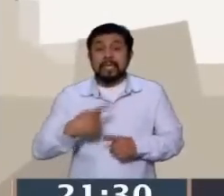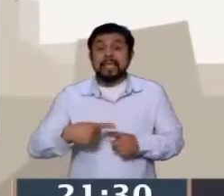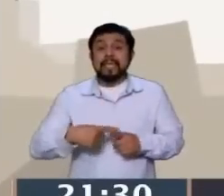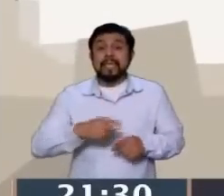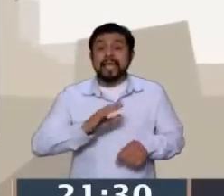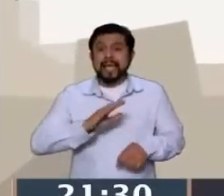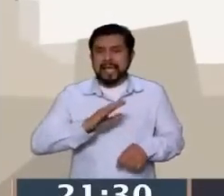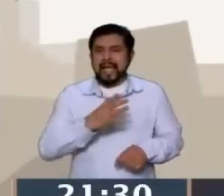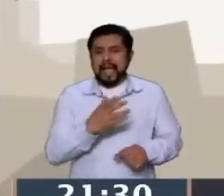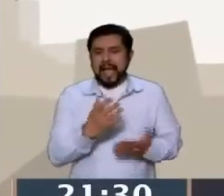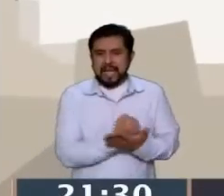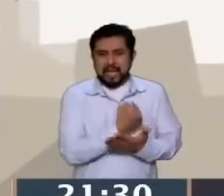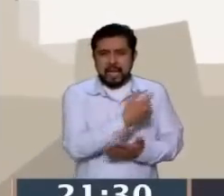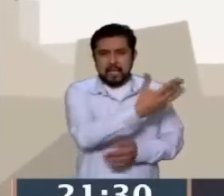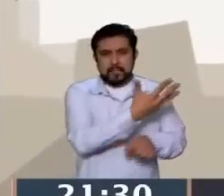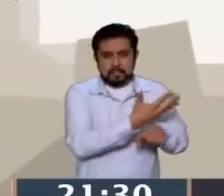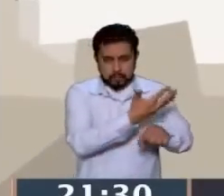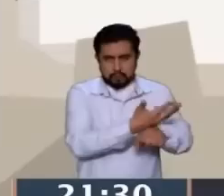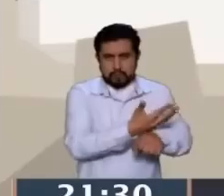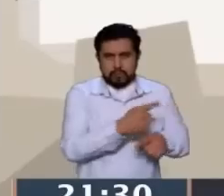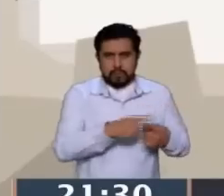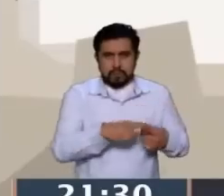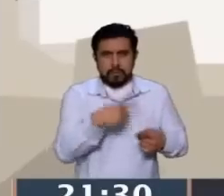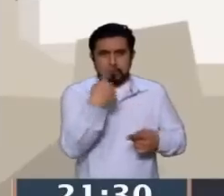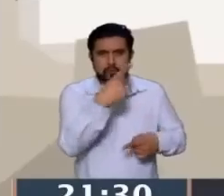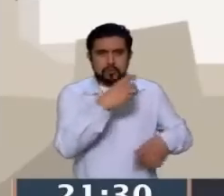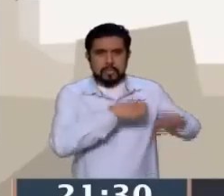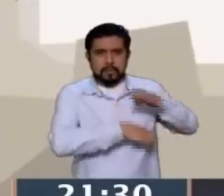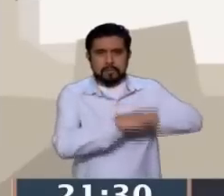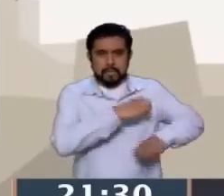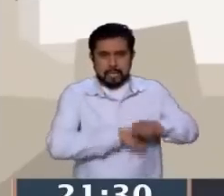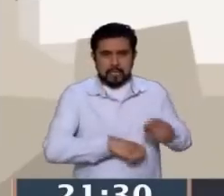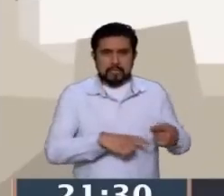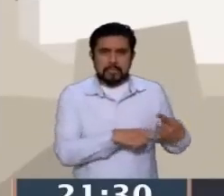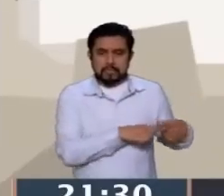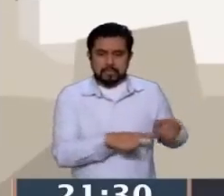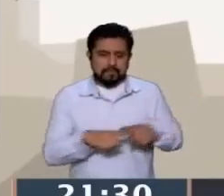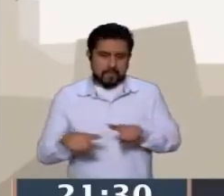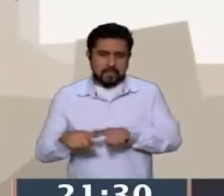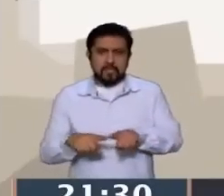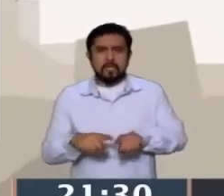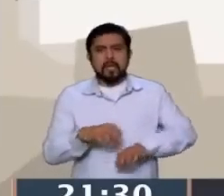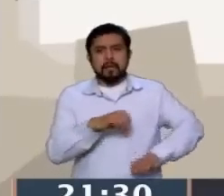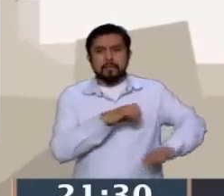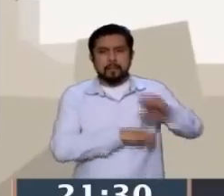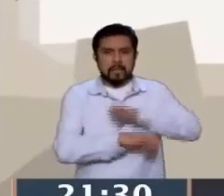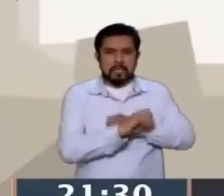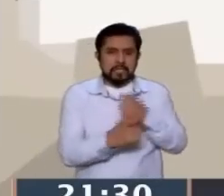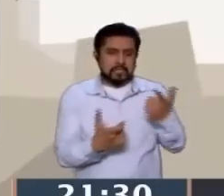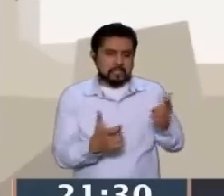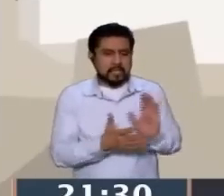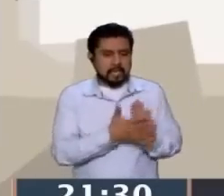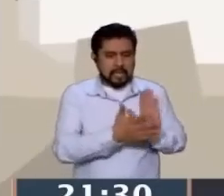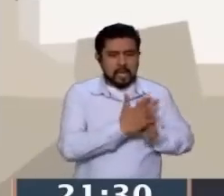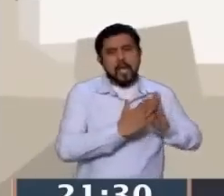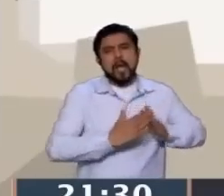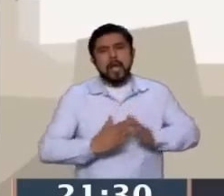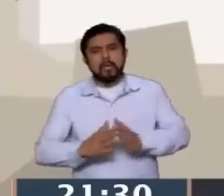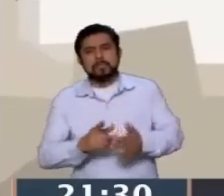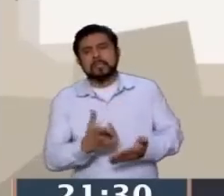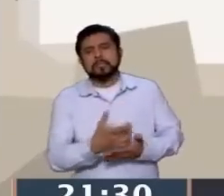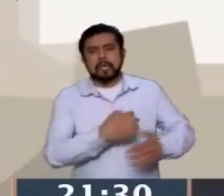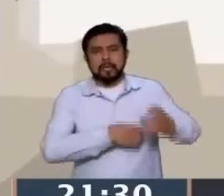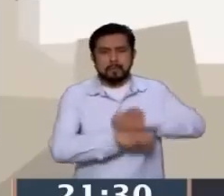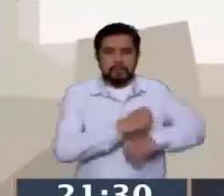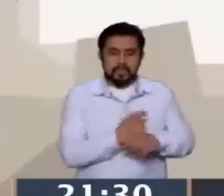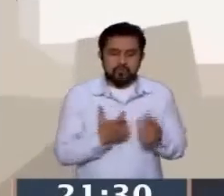el gobierno de los Estados Unidos pero también sus empresas inmobiliarias sus empresas cotizadoras en bolsa y sobre todo